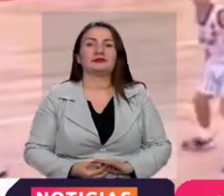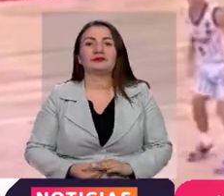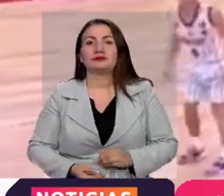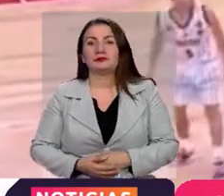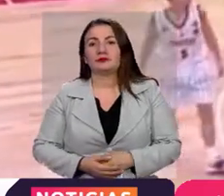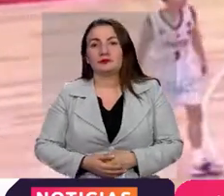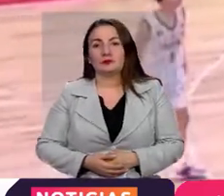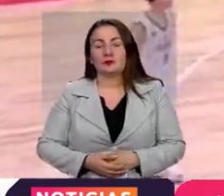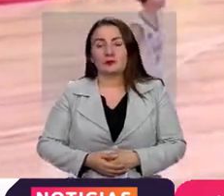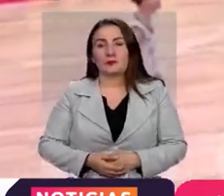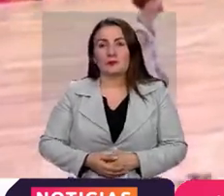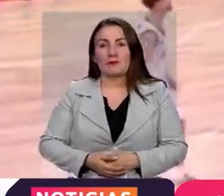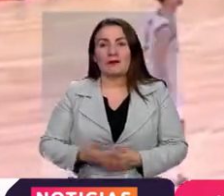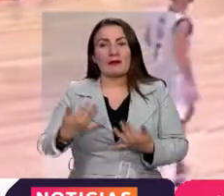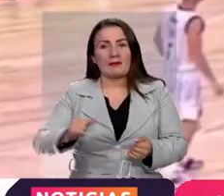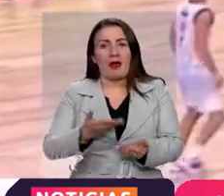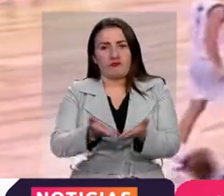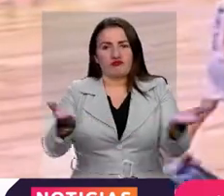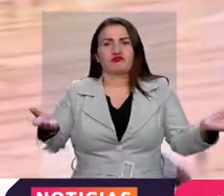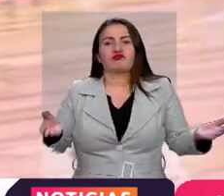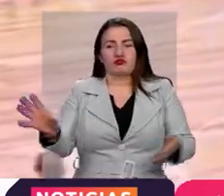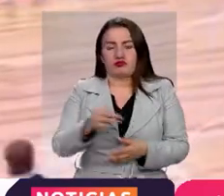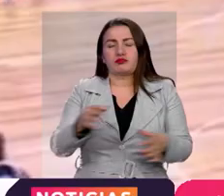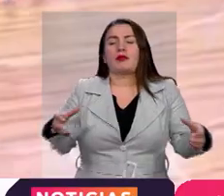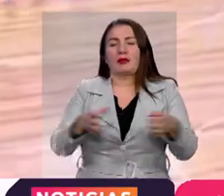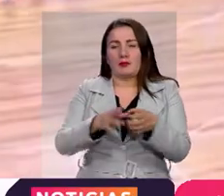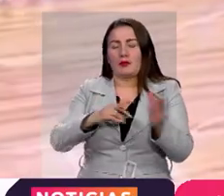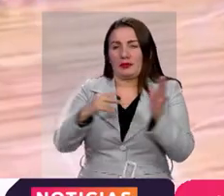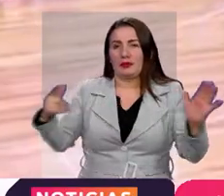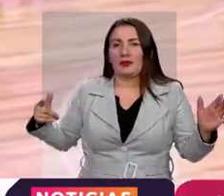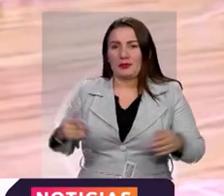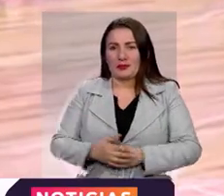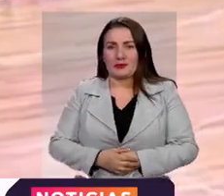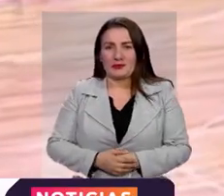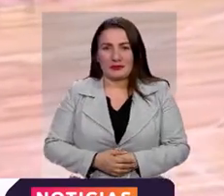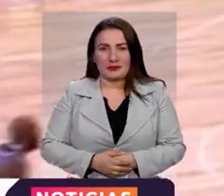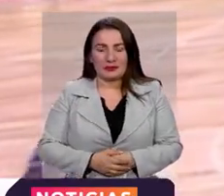de las pruebas tácticas que han sido dispuestas por el equipo técnico de Cóndores.